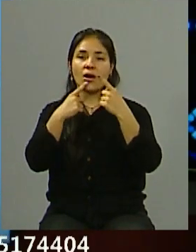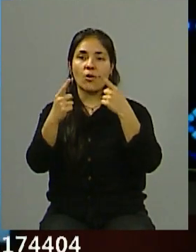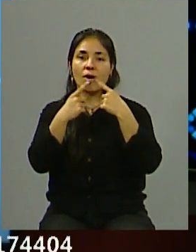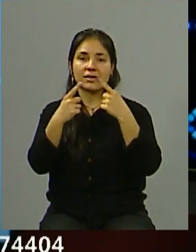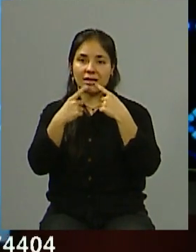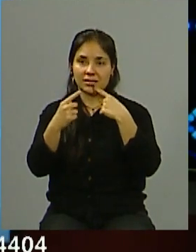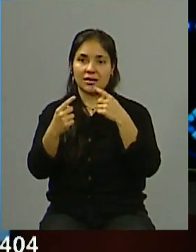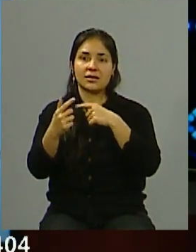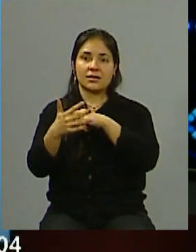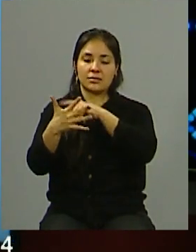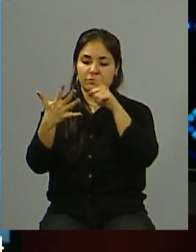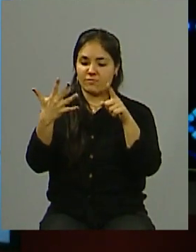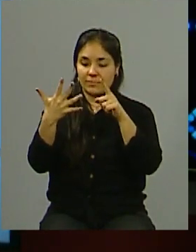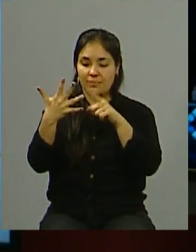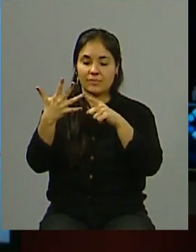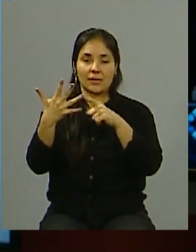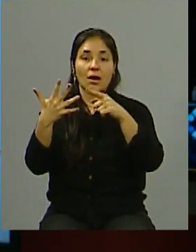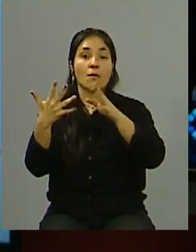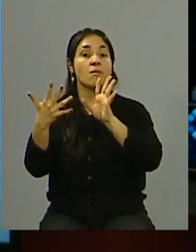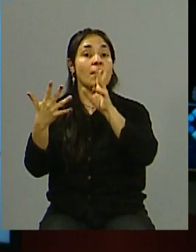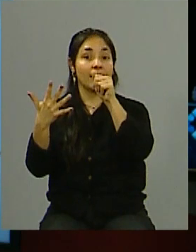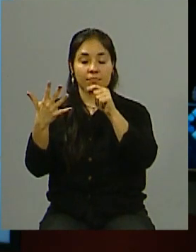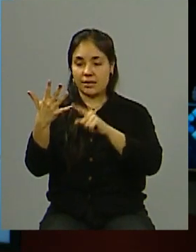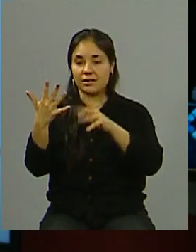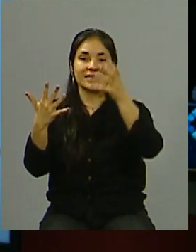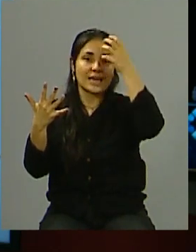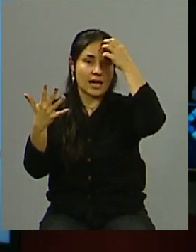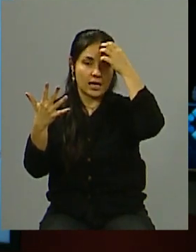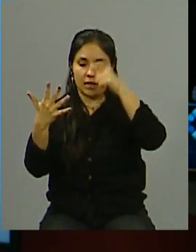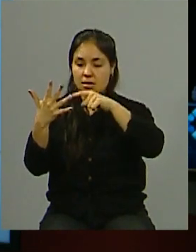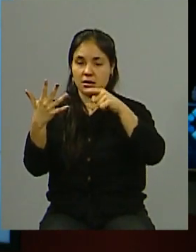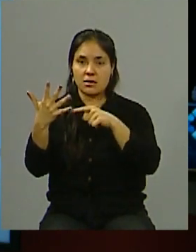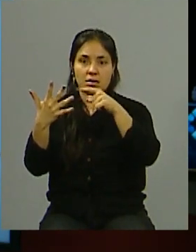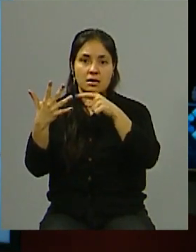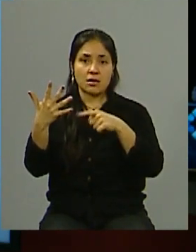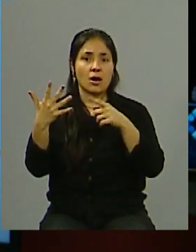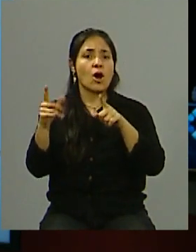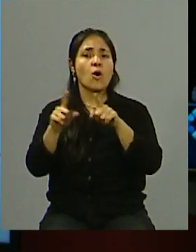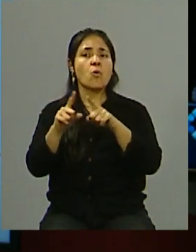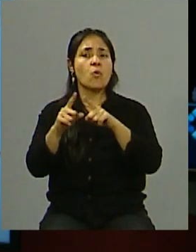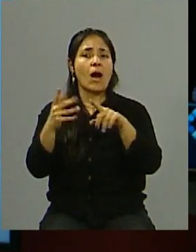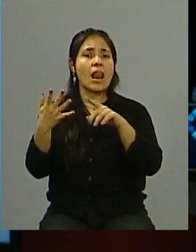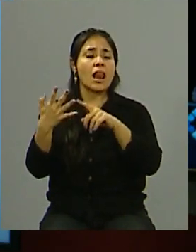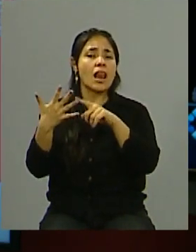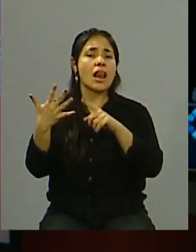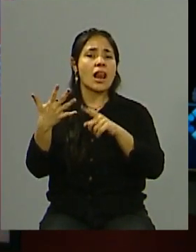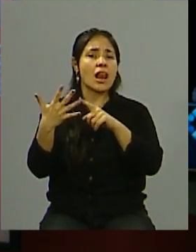de voto, que es Bregman y que es Schiaretti. Ellos de todas maneras pudieron tener